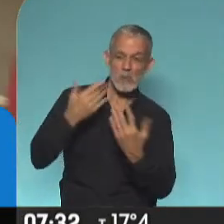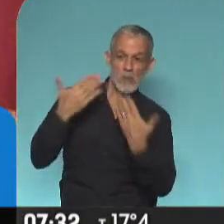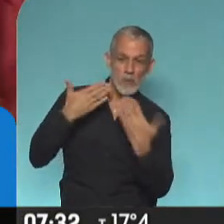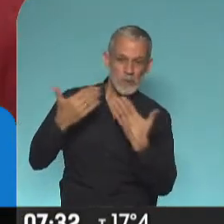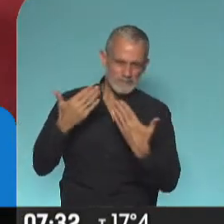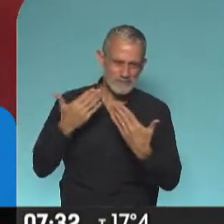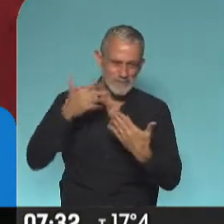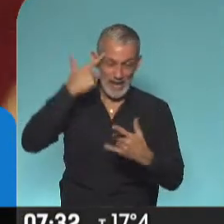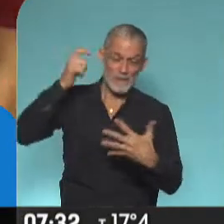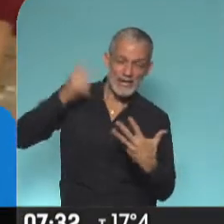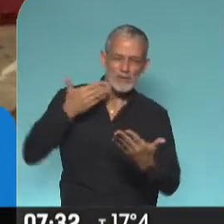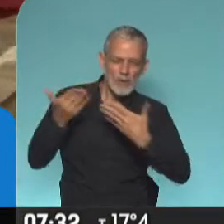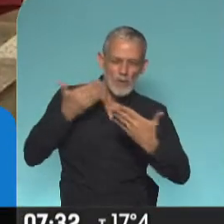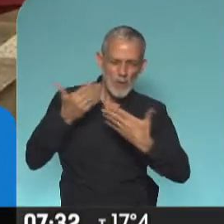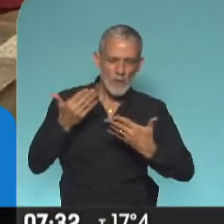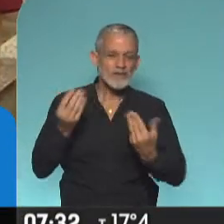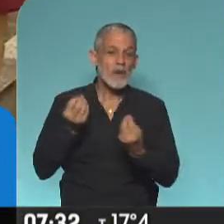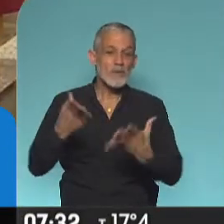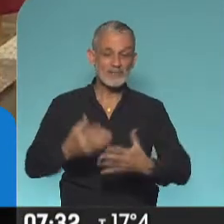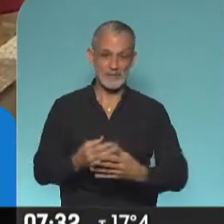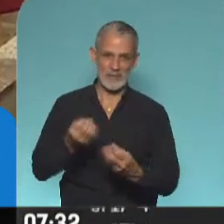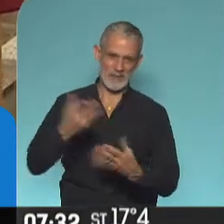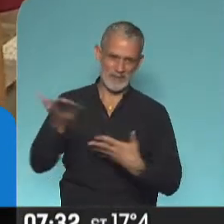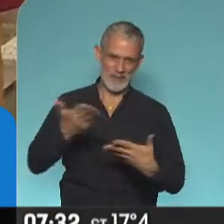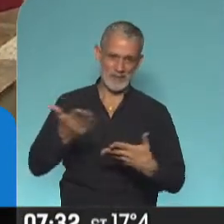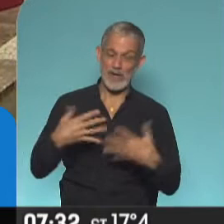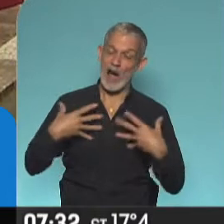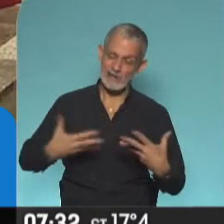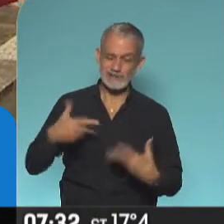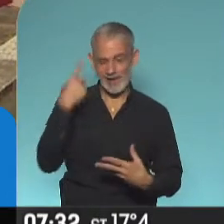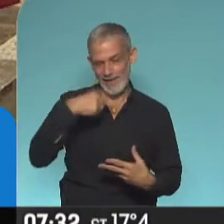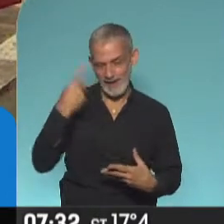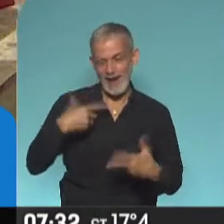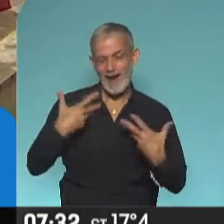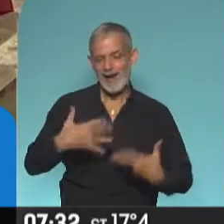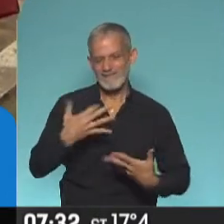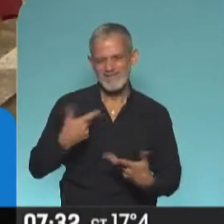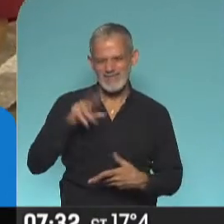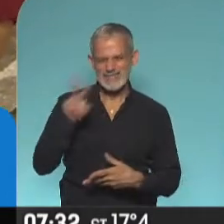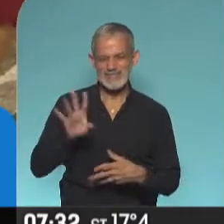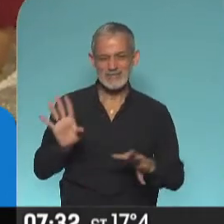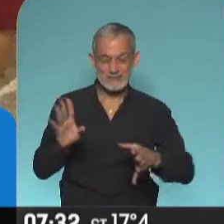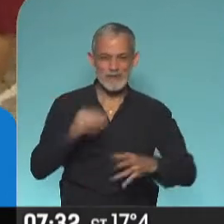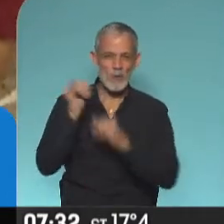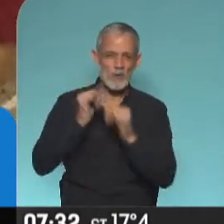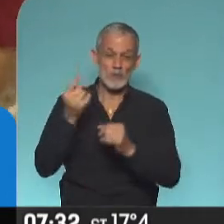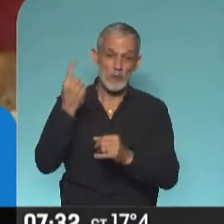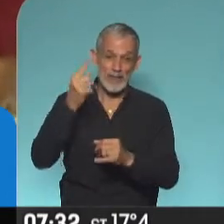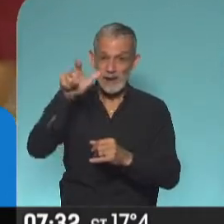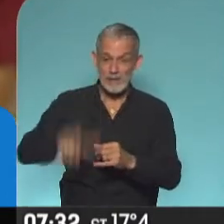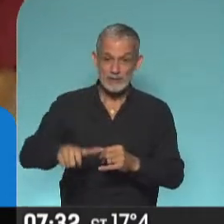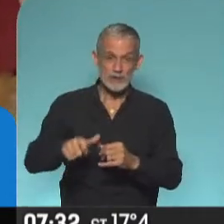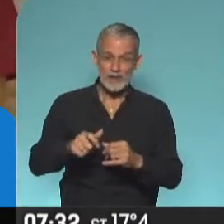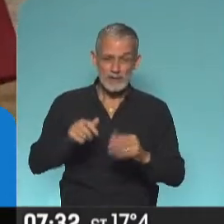no solamente experiencias, sino también palabras. Doctora, ¿cómo le va? Bueno, bienvenida. Está muy cansada, agotada. Hola, buen día. Les cuento, Silvia, Pablo es una de las personas